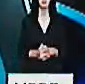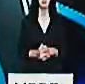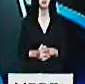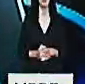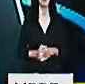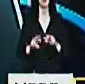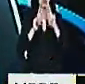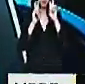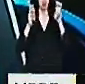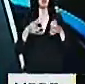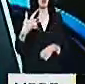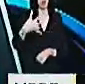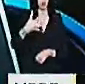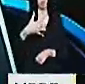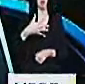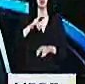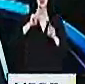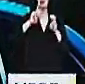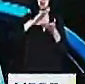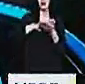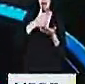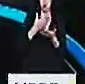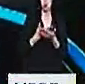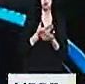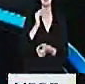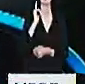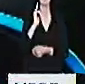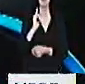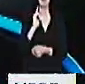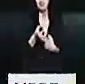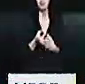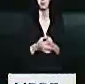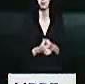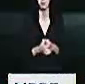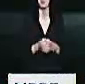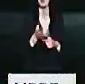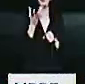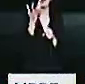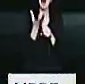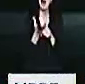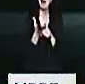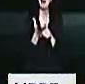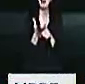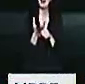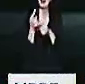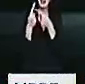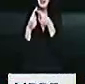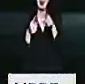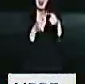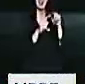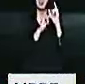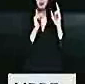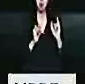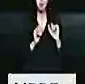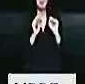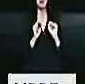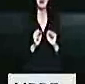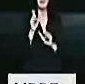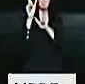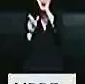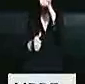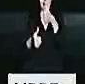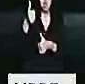Es un gran tema dentro del ámbito de la salud, ¿no? Es un gran tema dentro del ámbito de la salud. Existen diferentes formas de incentivar a los profesionales. Uh-huh. Una de